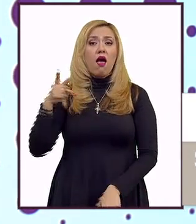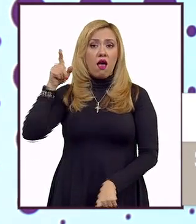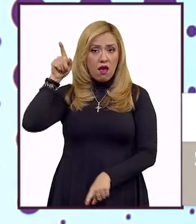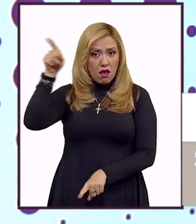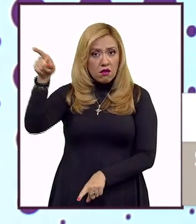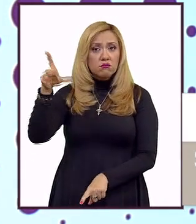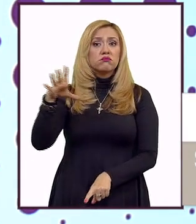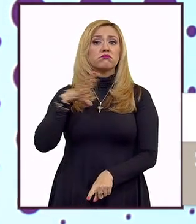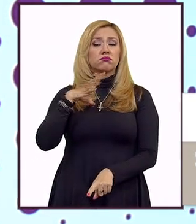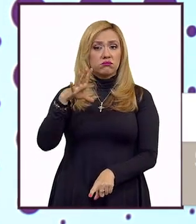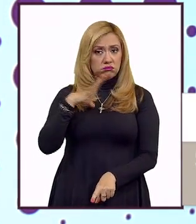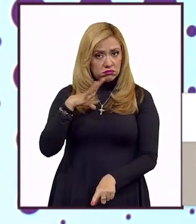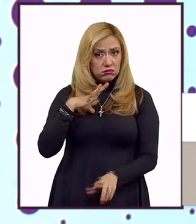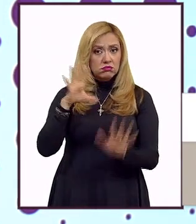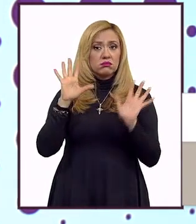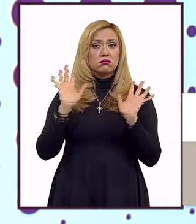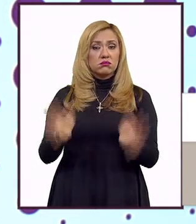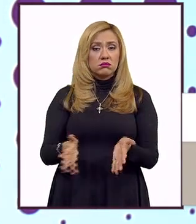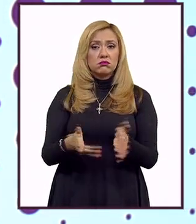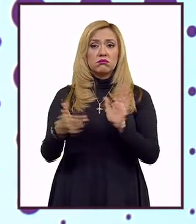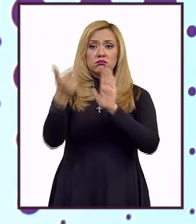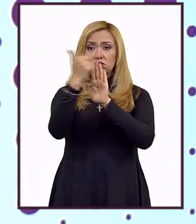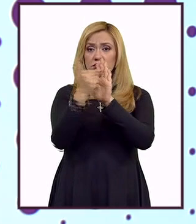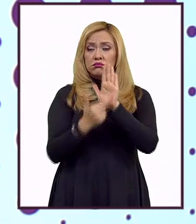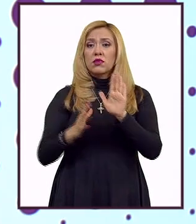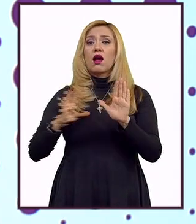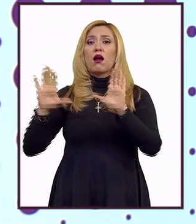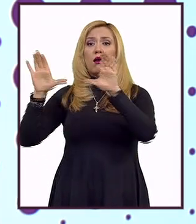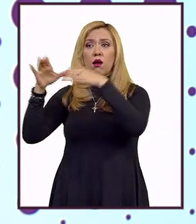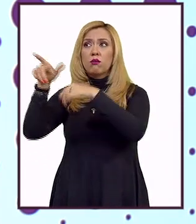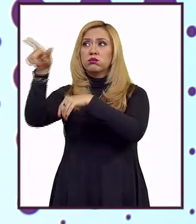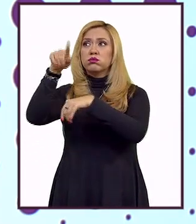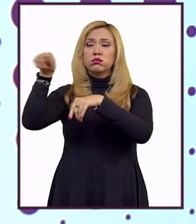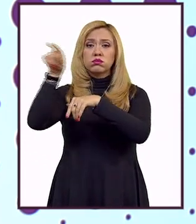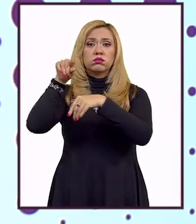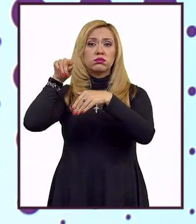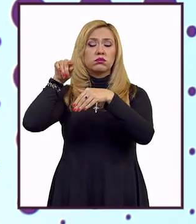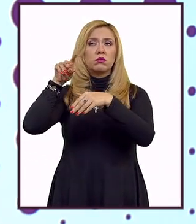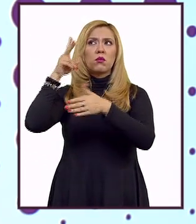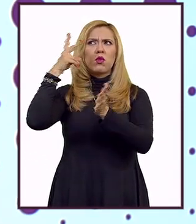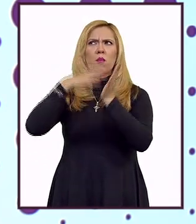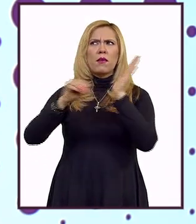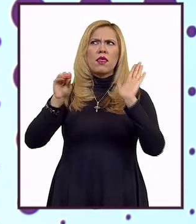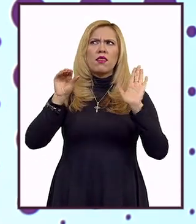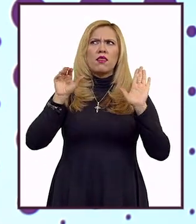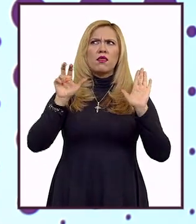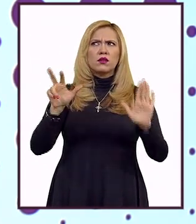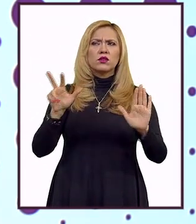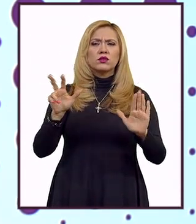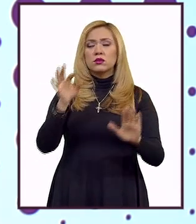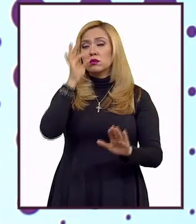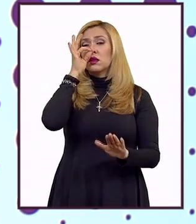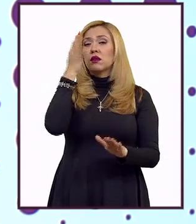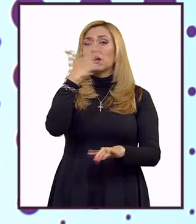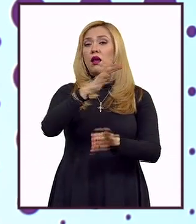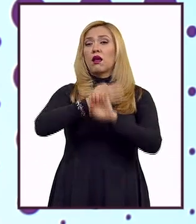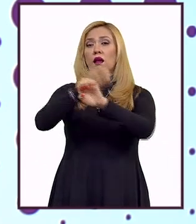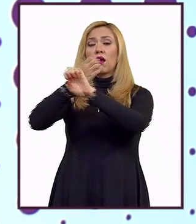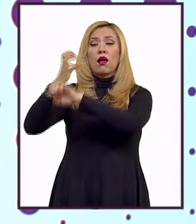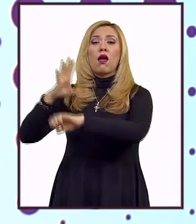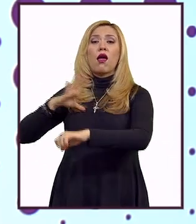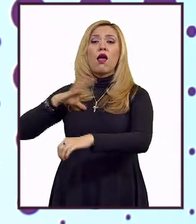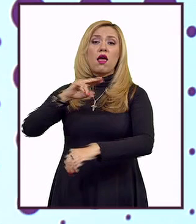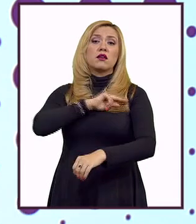bueno, Juan Carlos tiene mejor los datos como parte del Observatorio de Tortura, pero si no me equivoco, hasta el 2018 eran nada más 10 estados que contaban con una